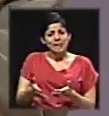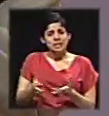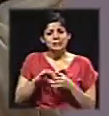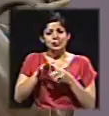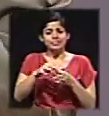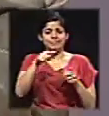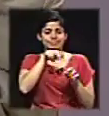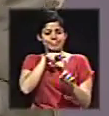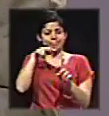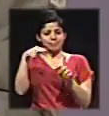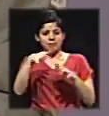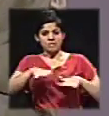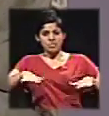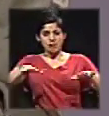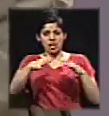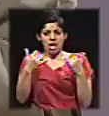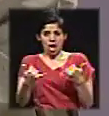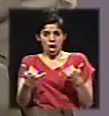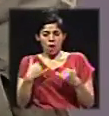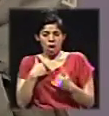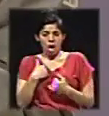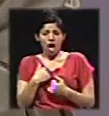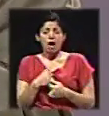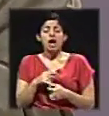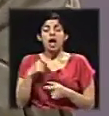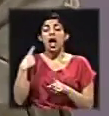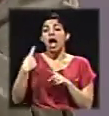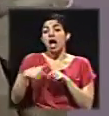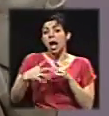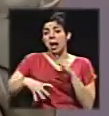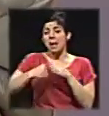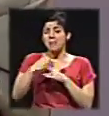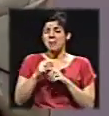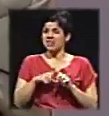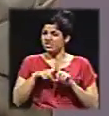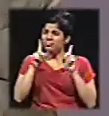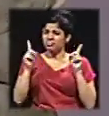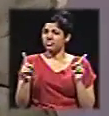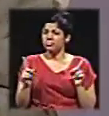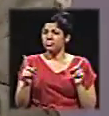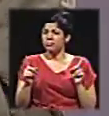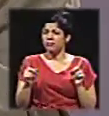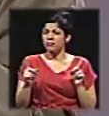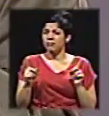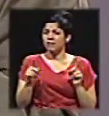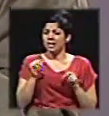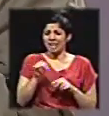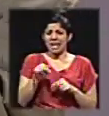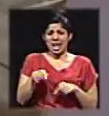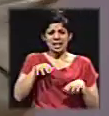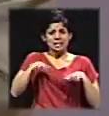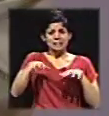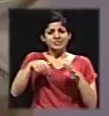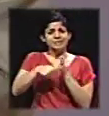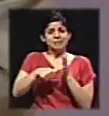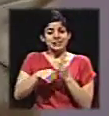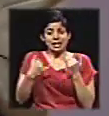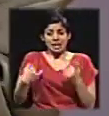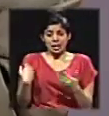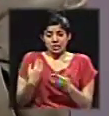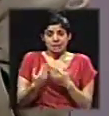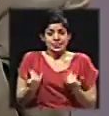en este panorama que estamos viendo. Y además de lo atípico que es esta campaña electoral, donde a estas